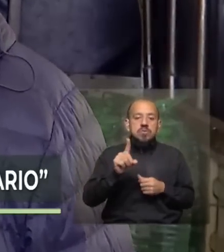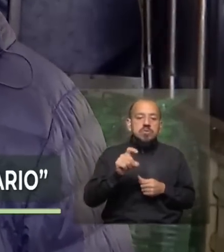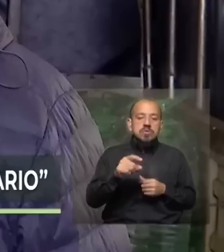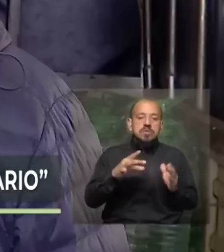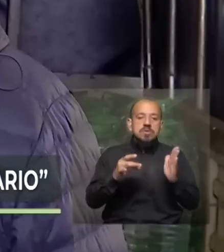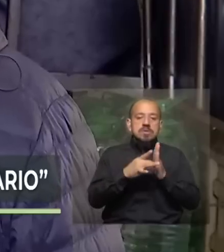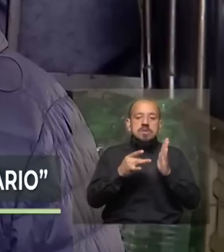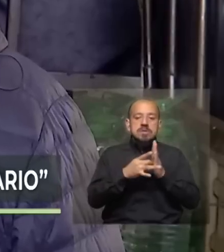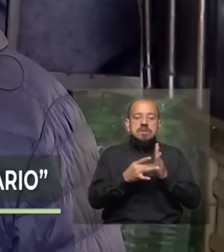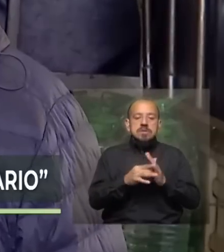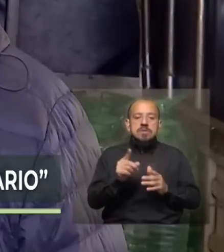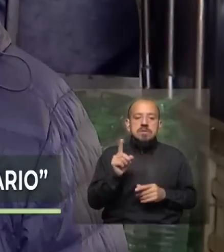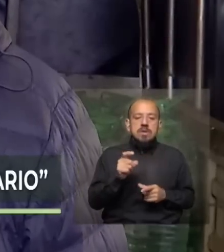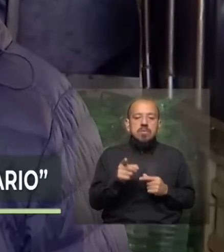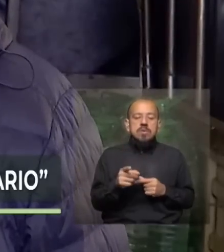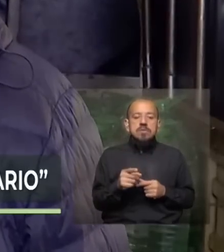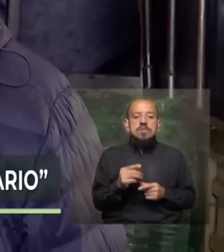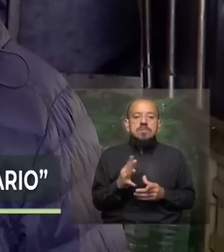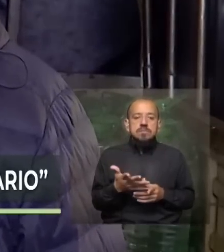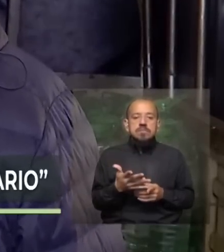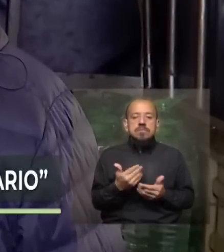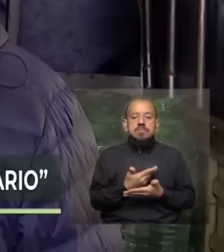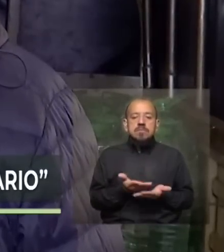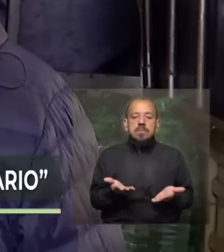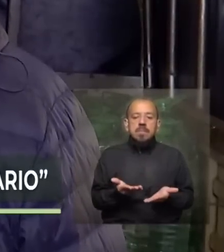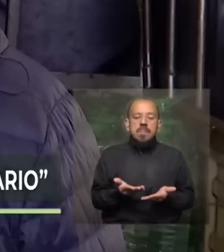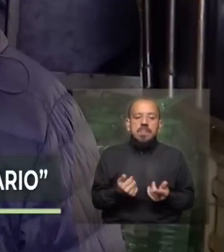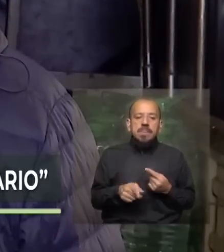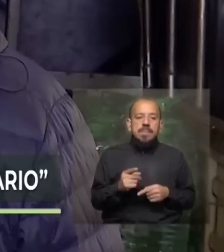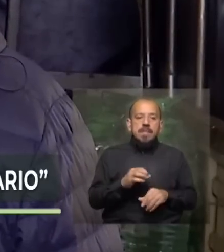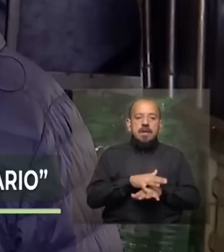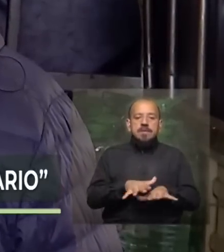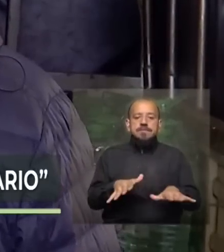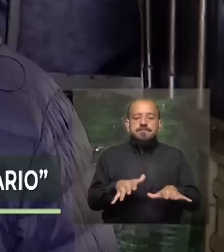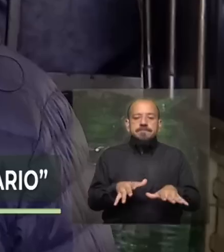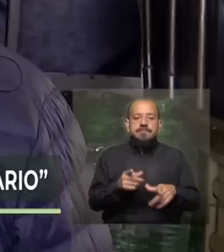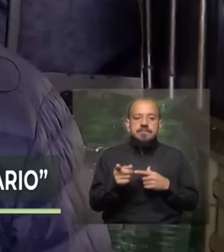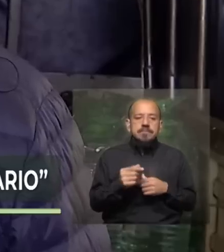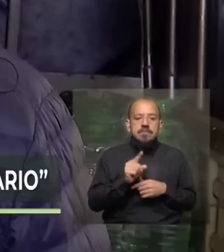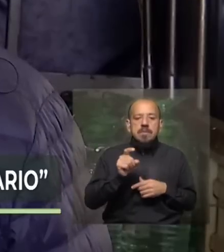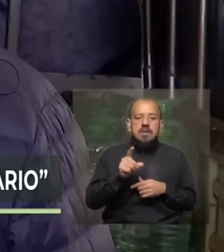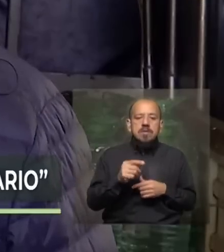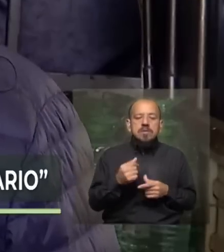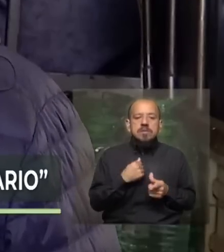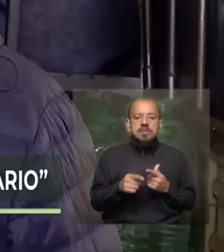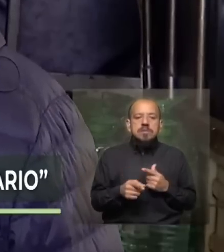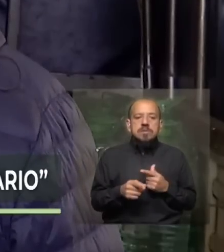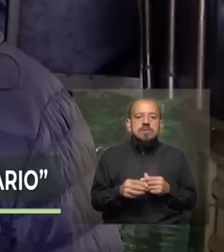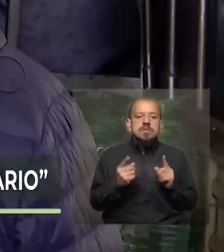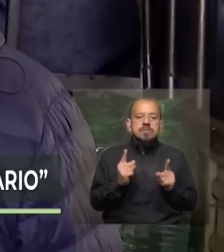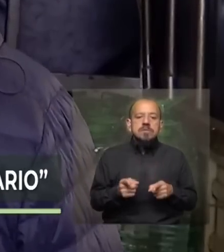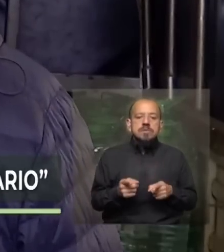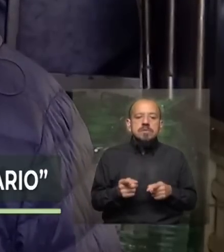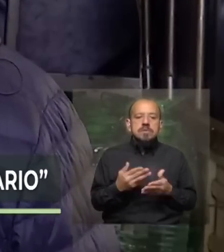la calidad de agua por eso la definición de la intendencia de este muestrear nuestra en la red en las bocas de agua de ose en nuestras policlínicas y además